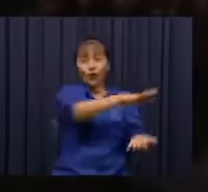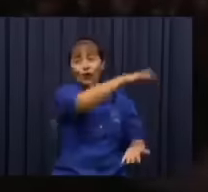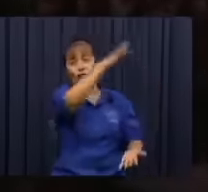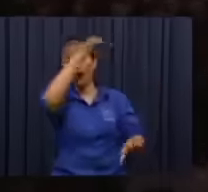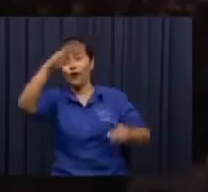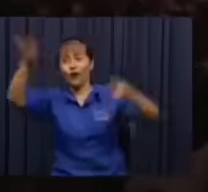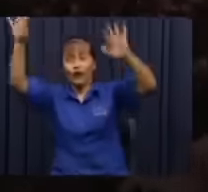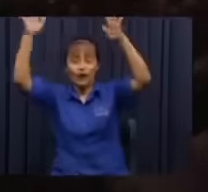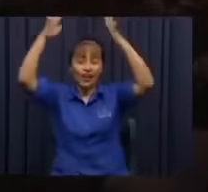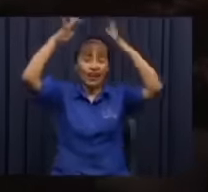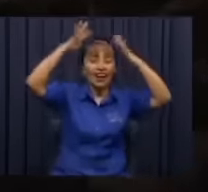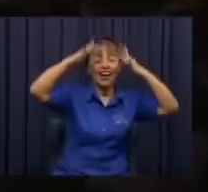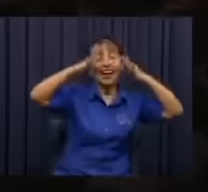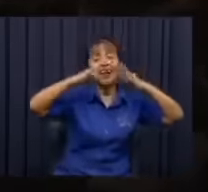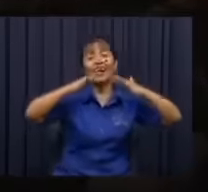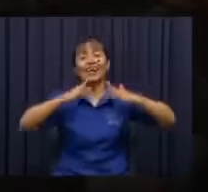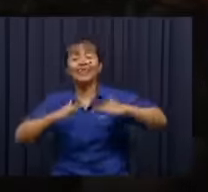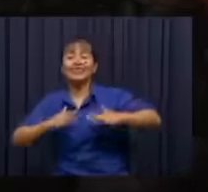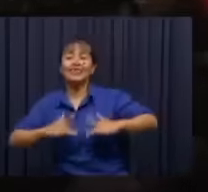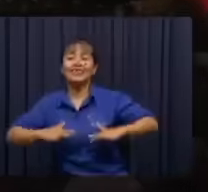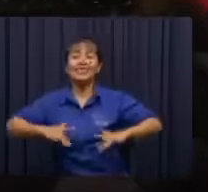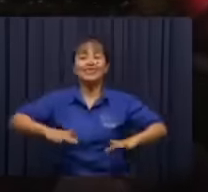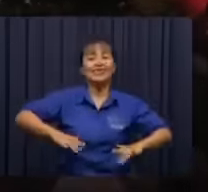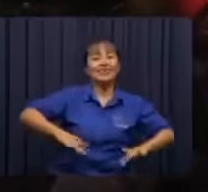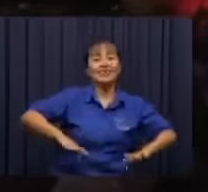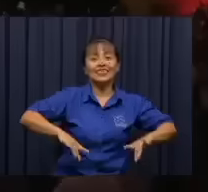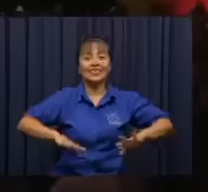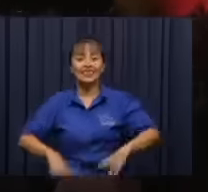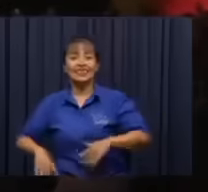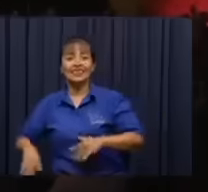de su gloria sobre mí.